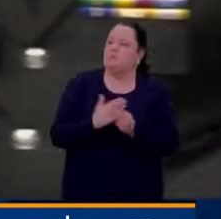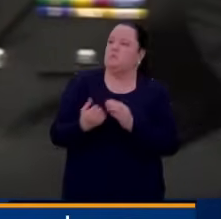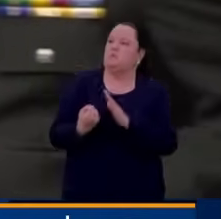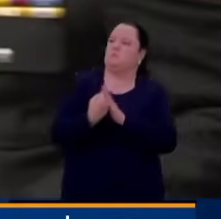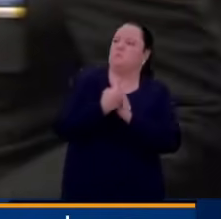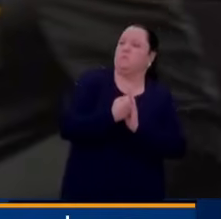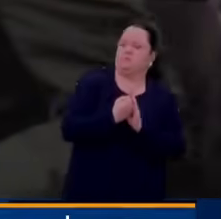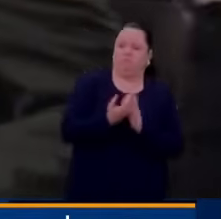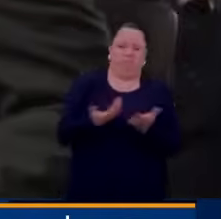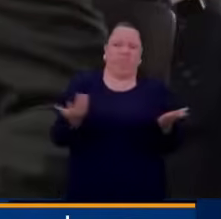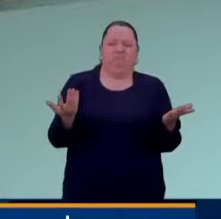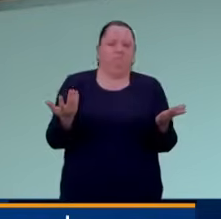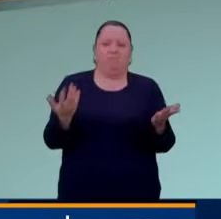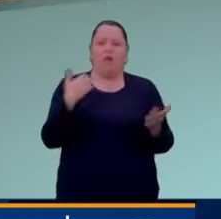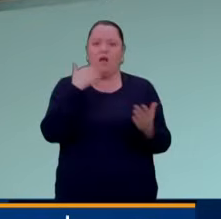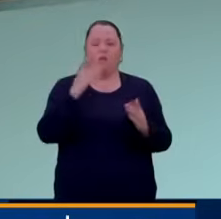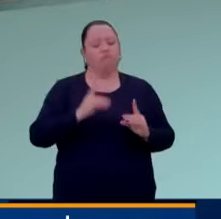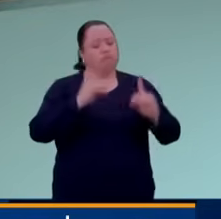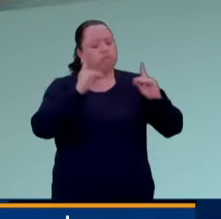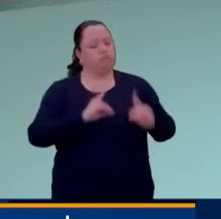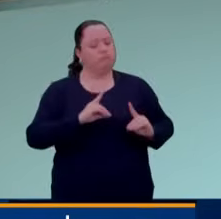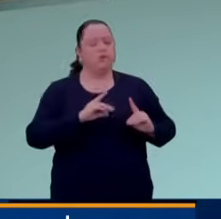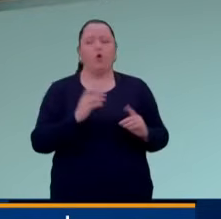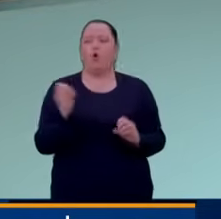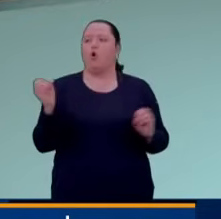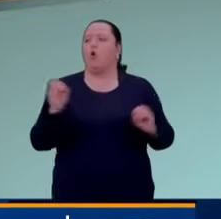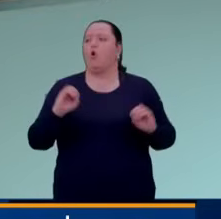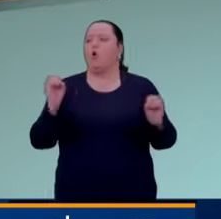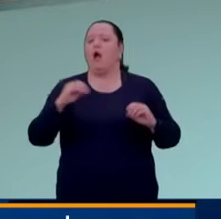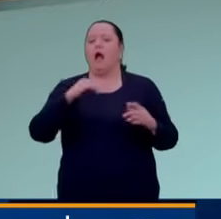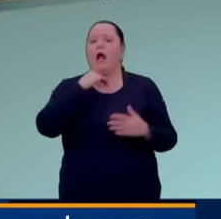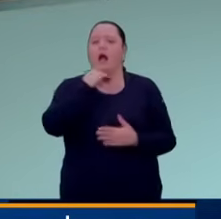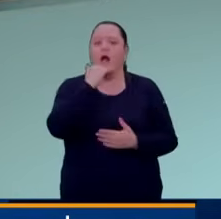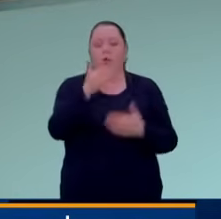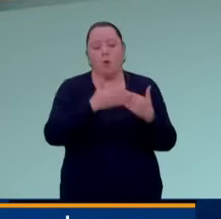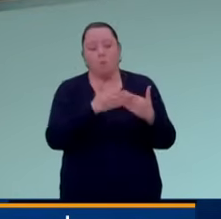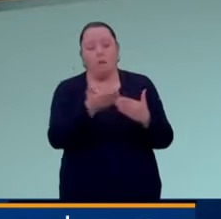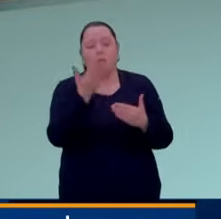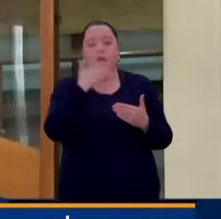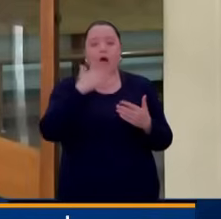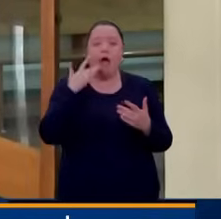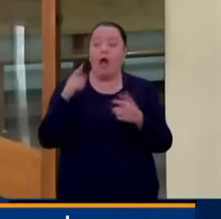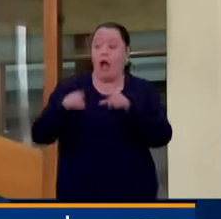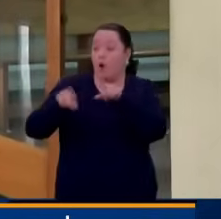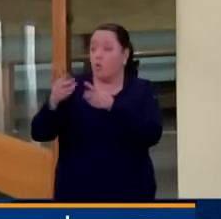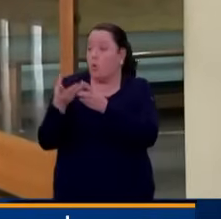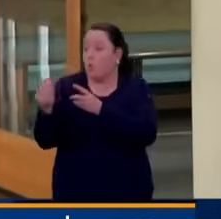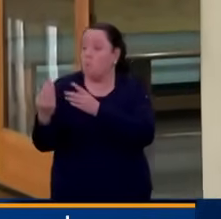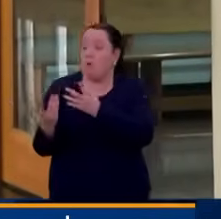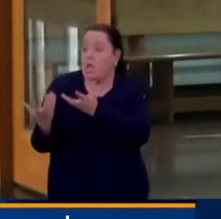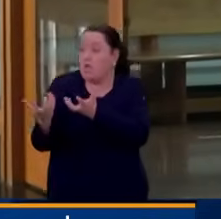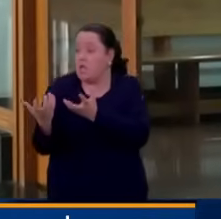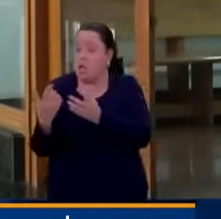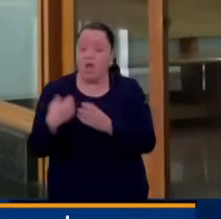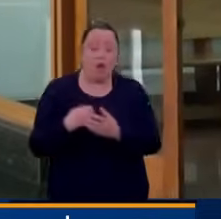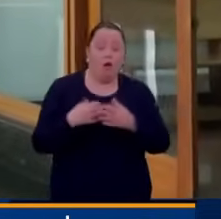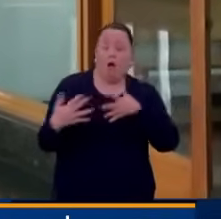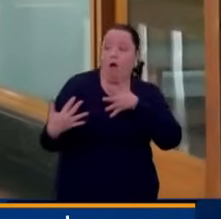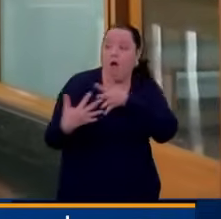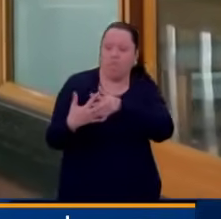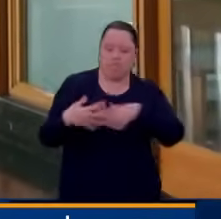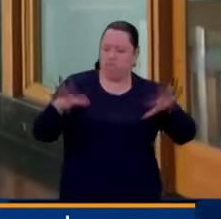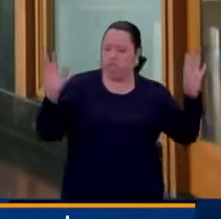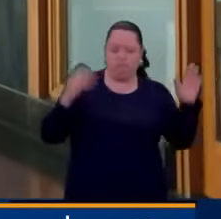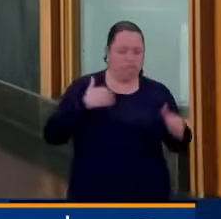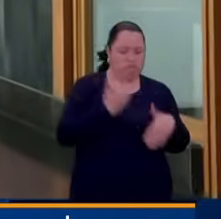cambiar ningún tipo de determinación o van a proyectar alguna según el acomodo de algún grupo de interés. Esto ha dicho la presidenta